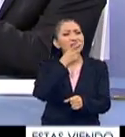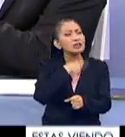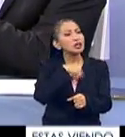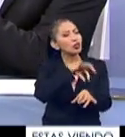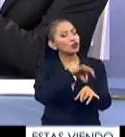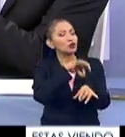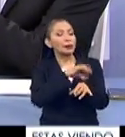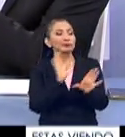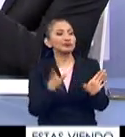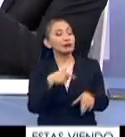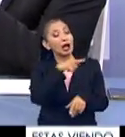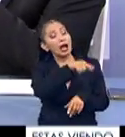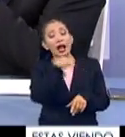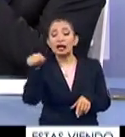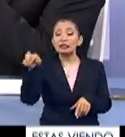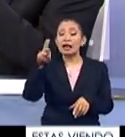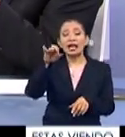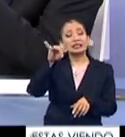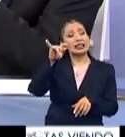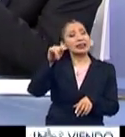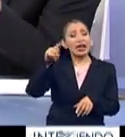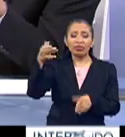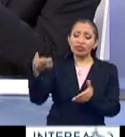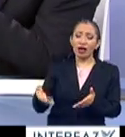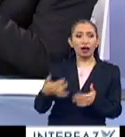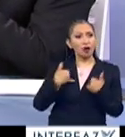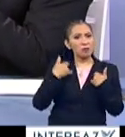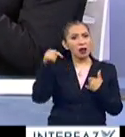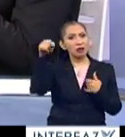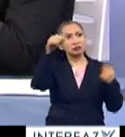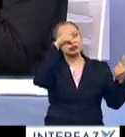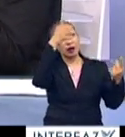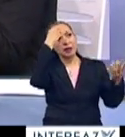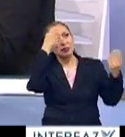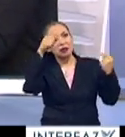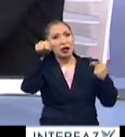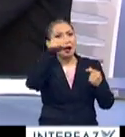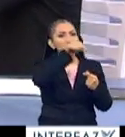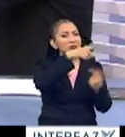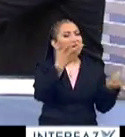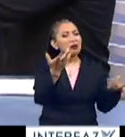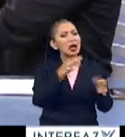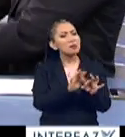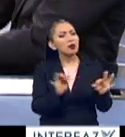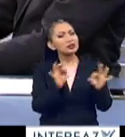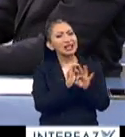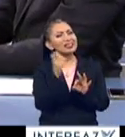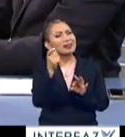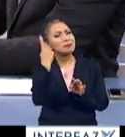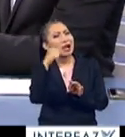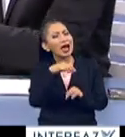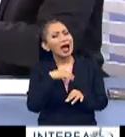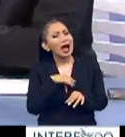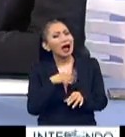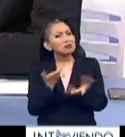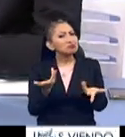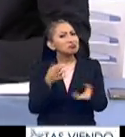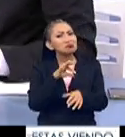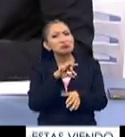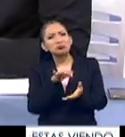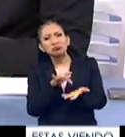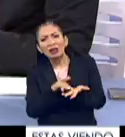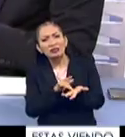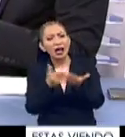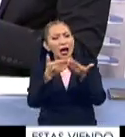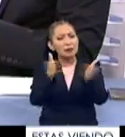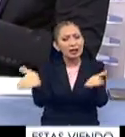los médicos, él es residente, nos damos cuenta de que hay jóvenes por ahí aprendiendo. ¿Qué tan importante es para la medicina